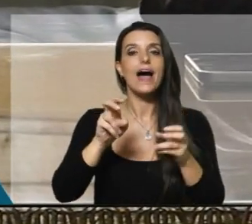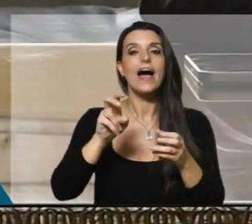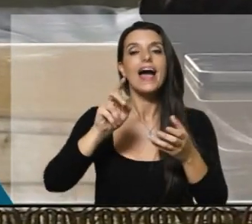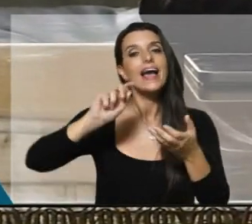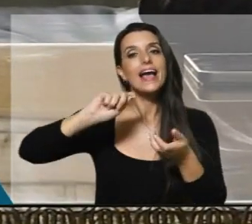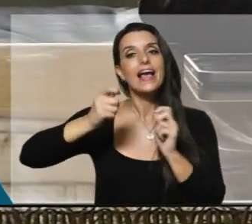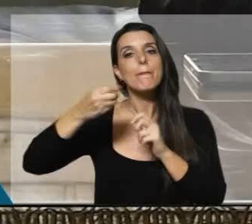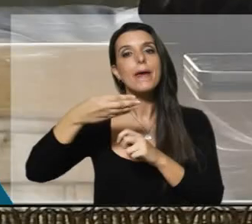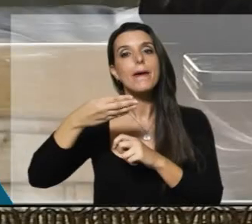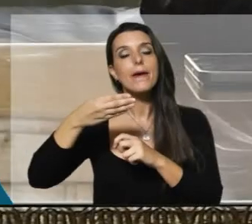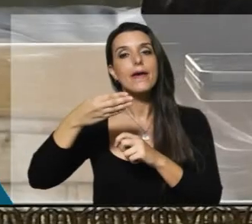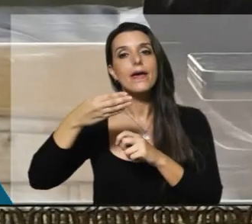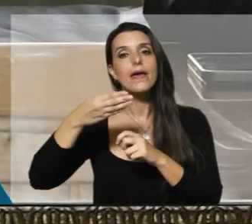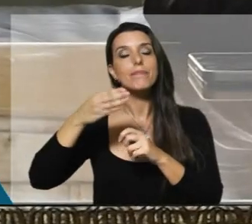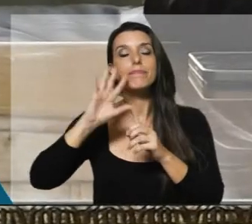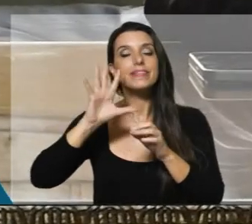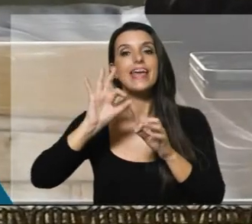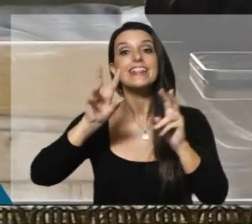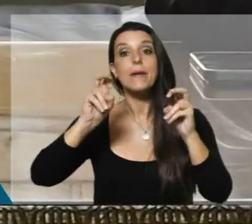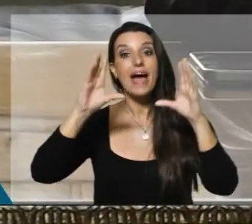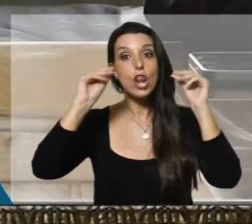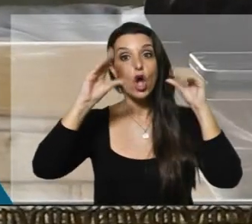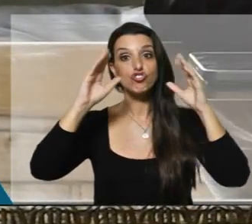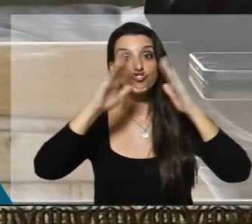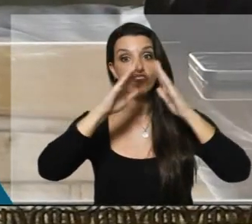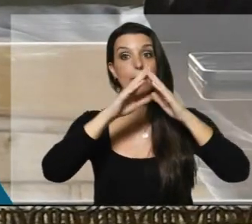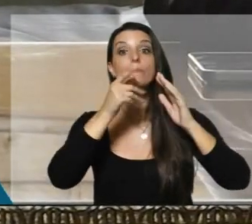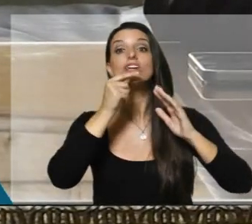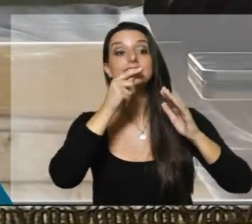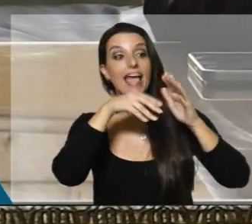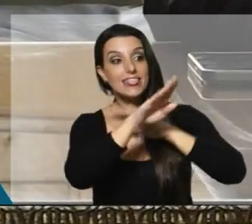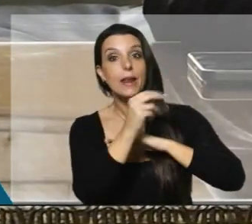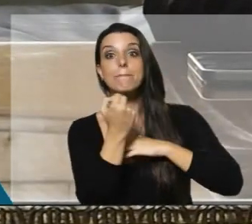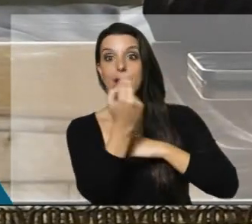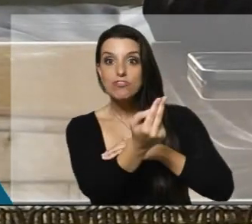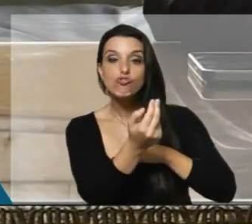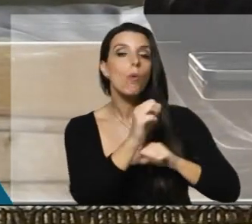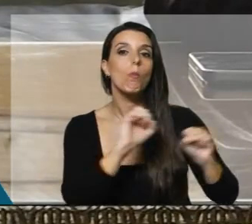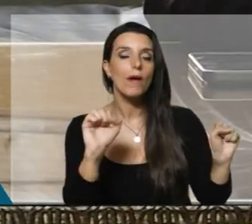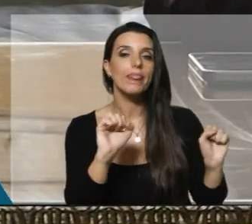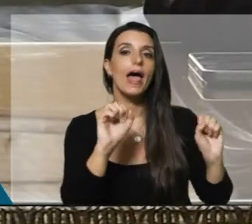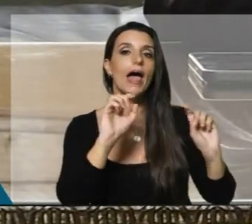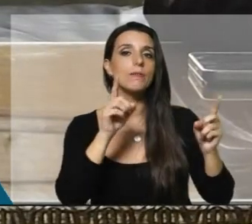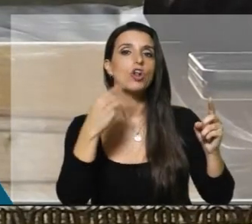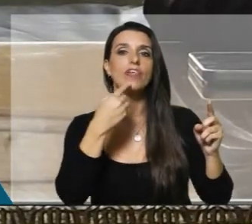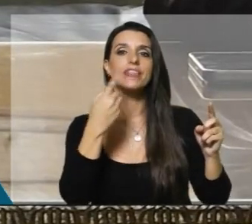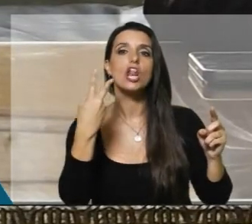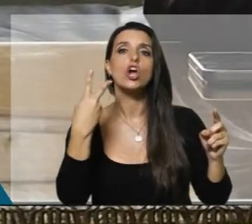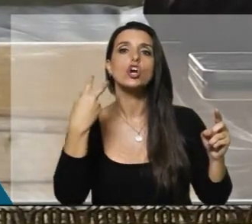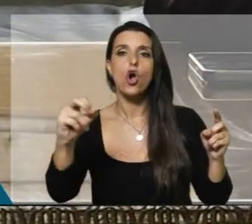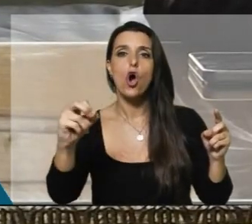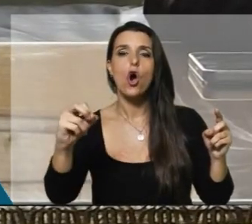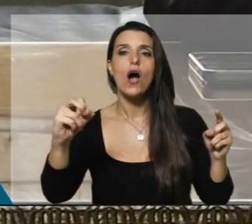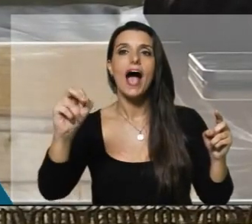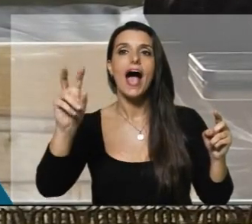reforma constitucional para habilitar los allanamientos nocturnos, así como también para pronunciarnos en contra de la reforma